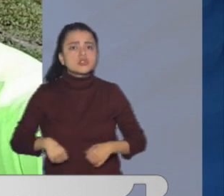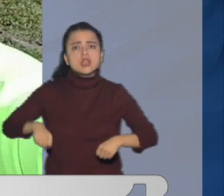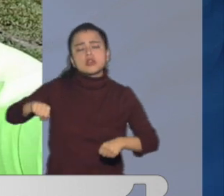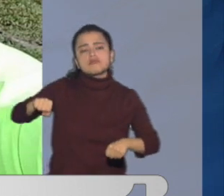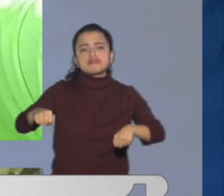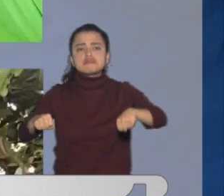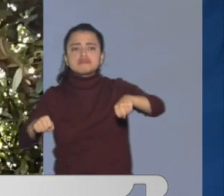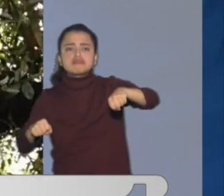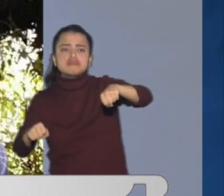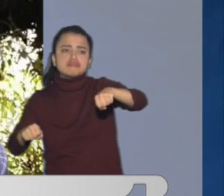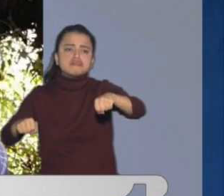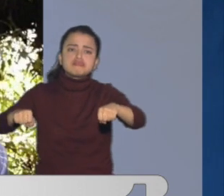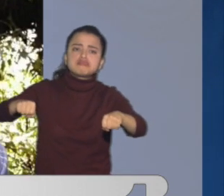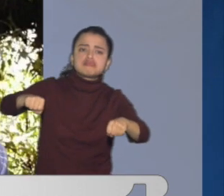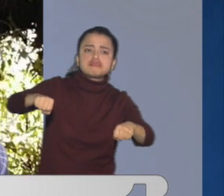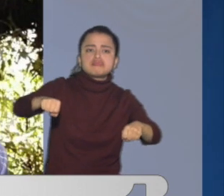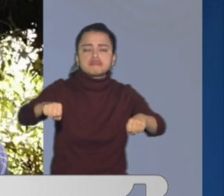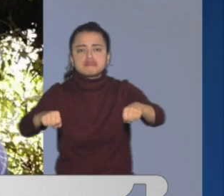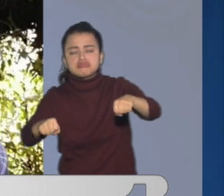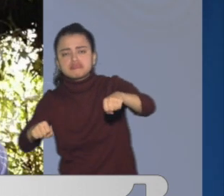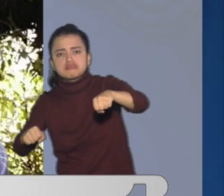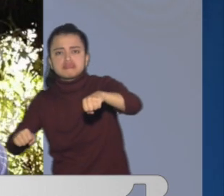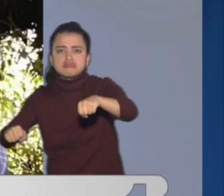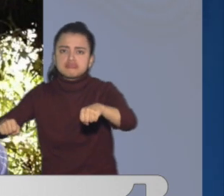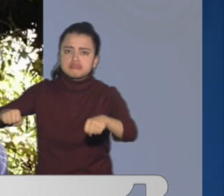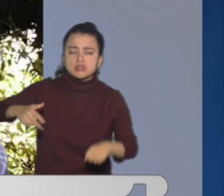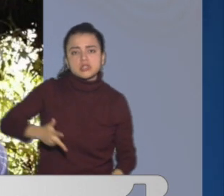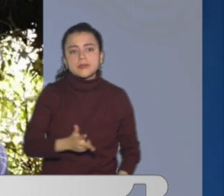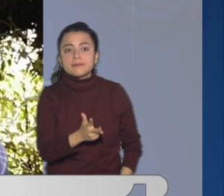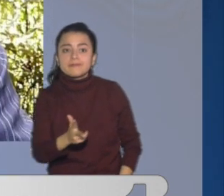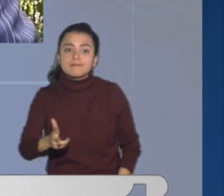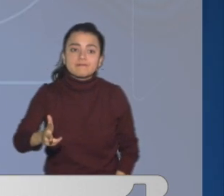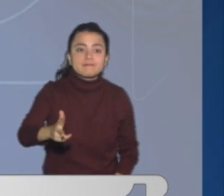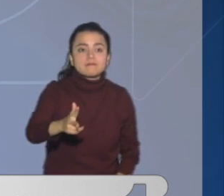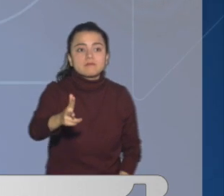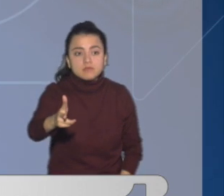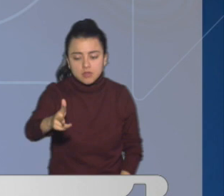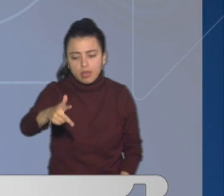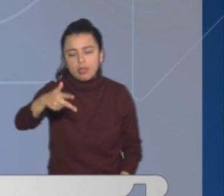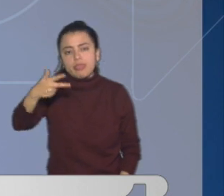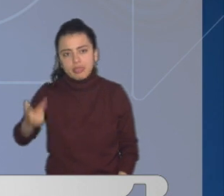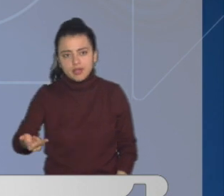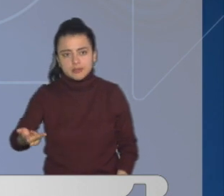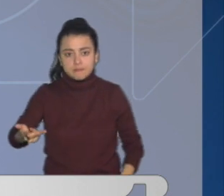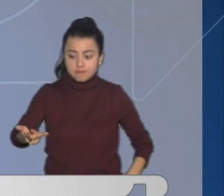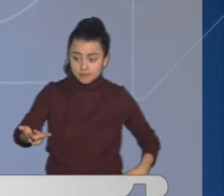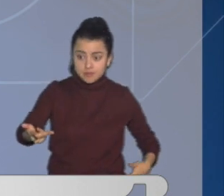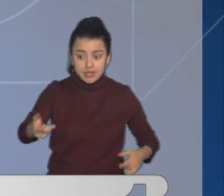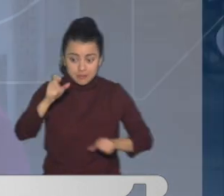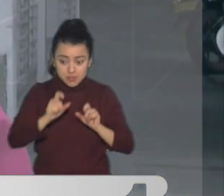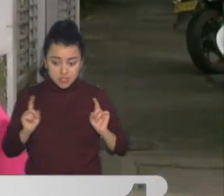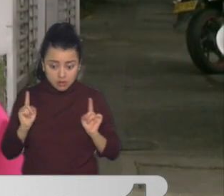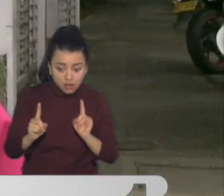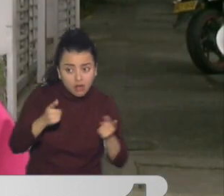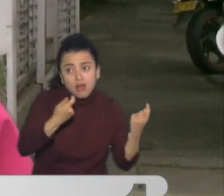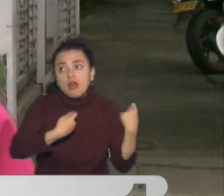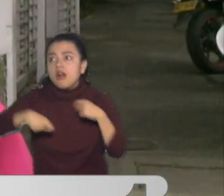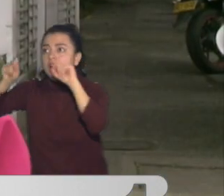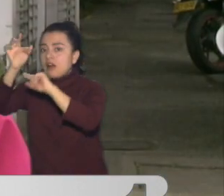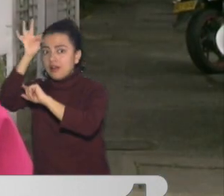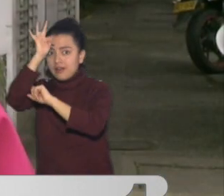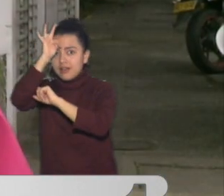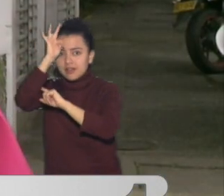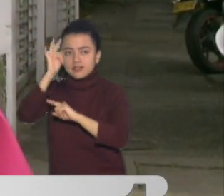antigua Simón Bolívar cuando ocurrieron los hechos. Después lo auxilia a la comunidad y lo ayudan a llegar al puesto de salud